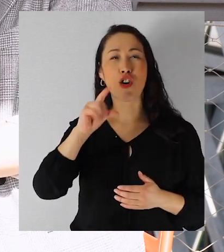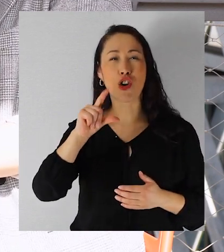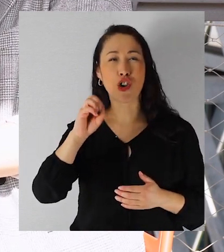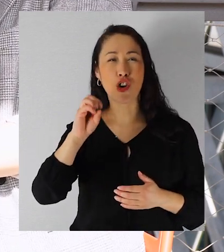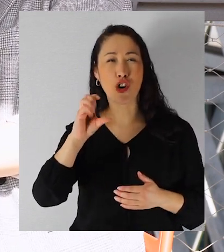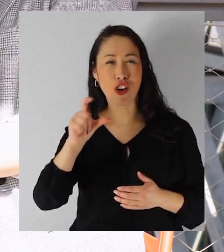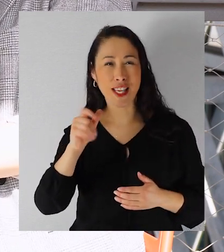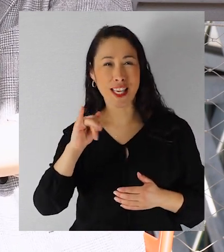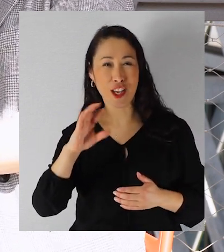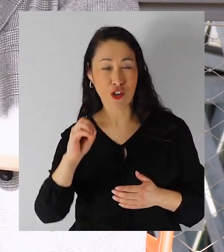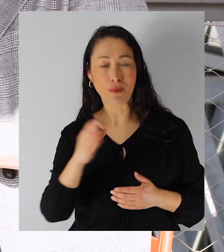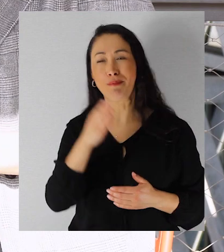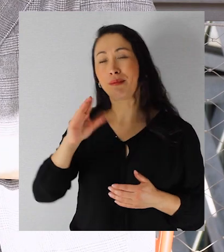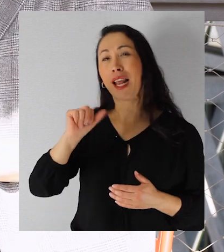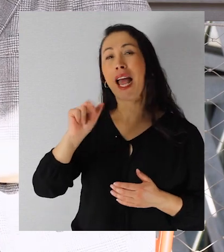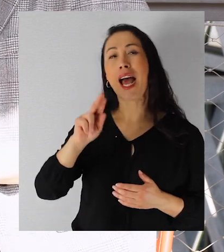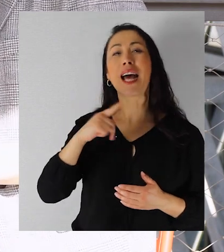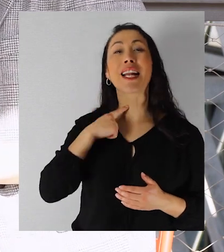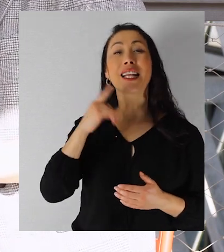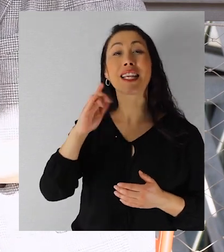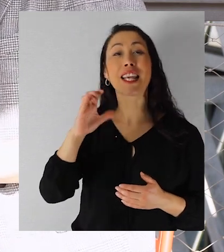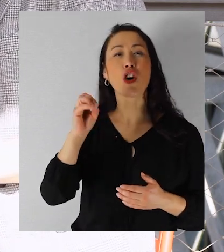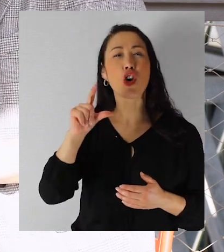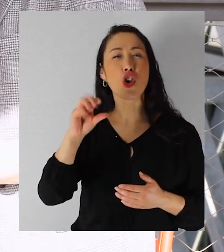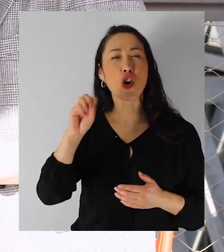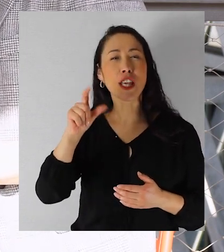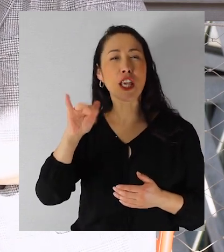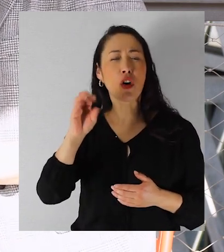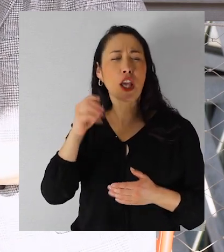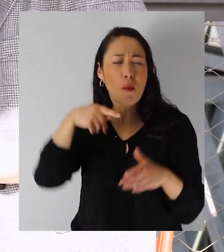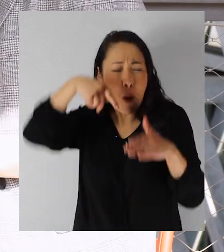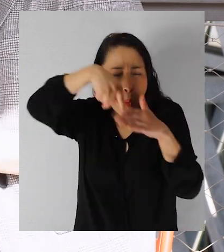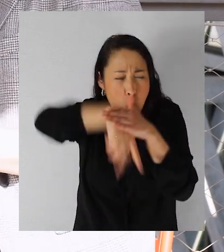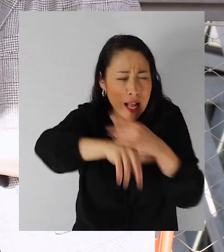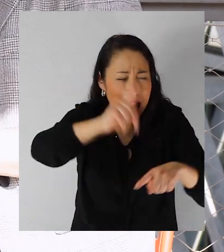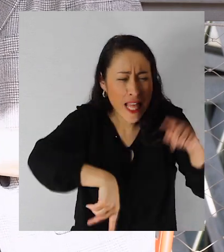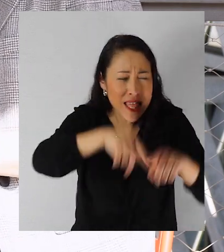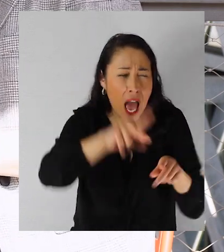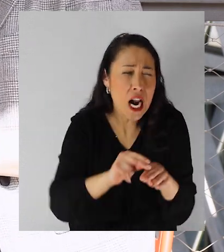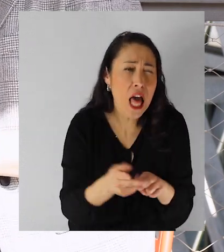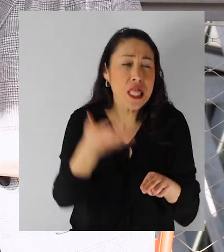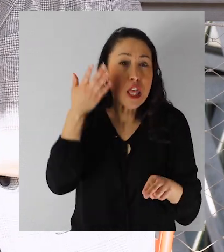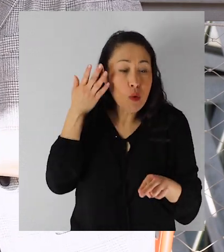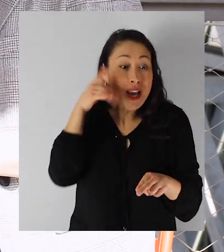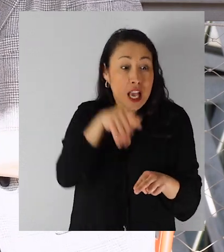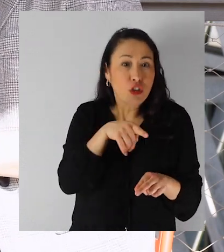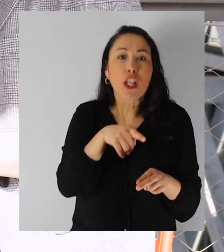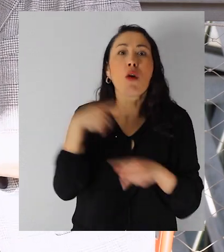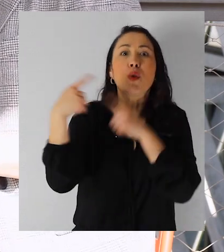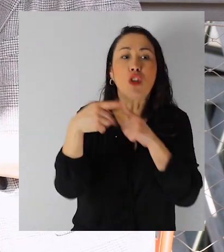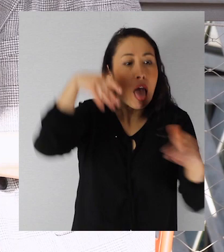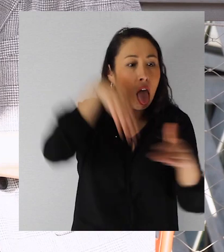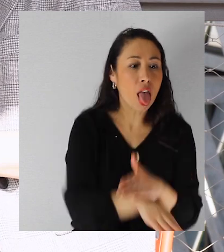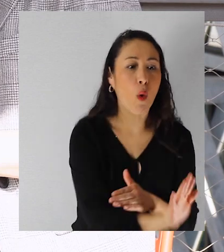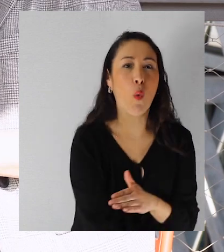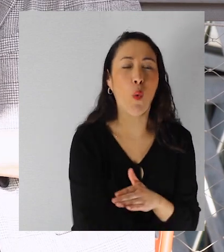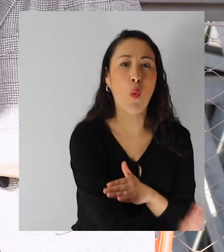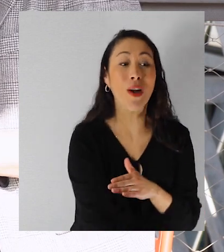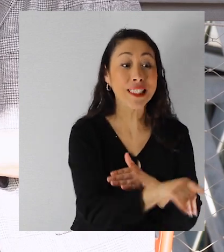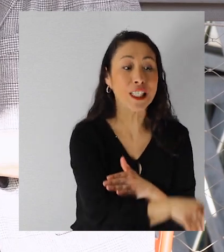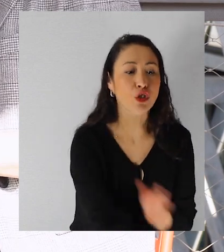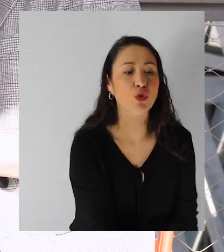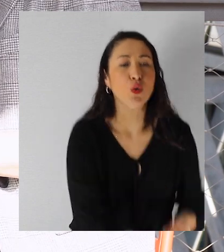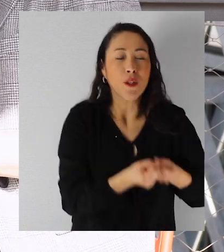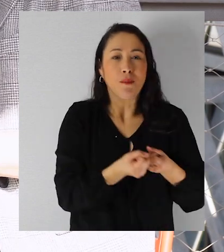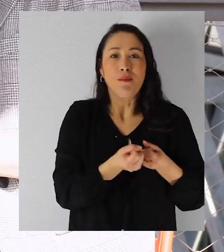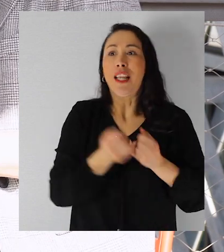lectura, pero que de esa lectura surge también una estrategia y una manera de comunicarla a todas las personas para que